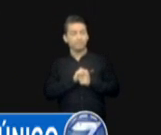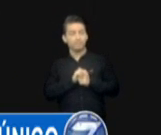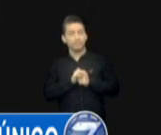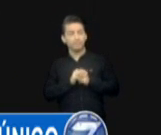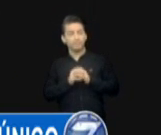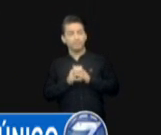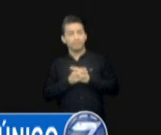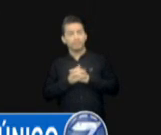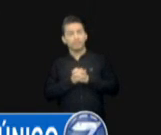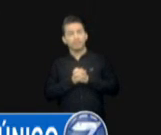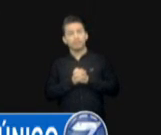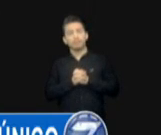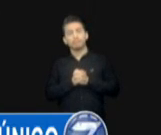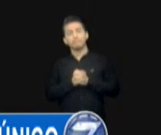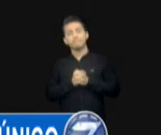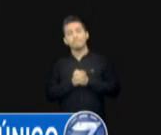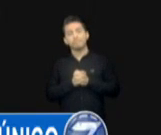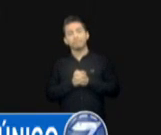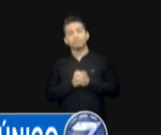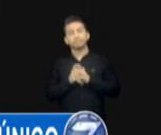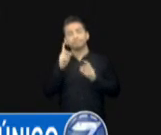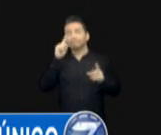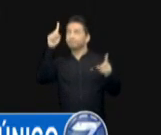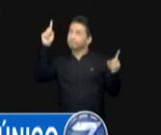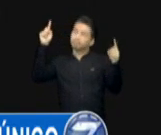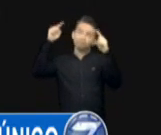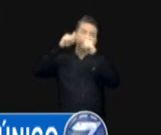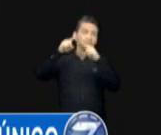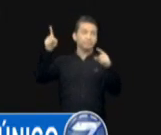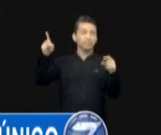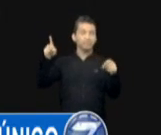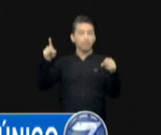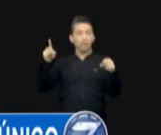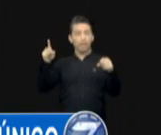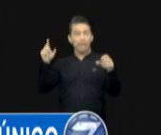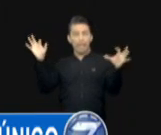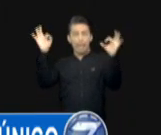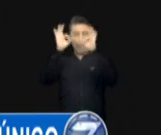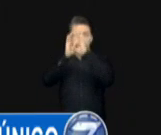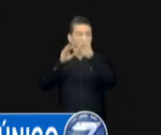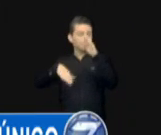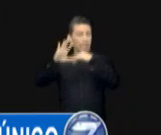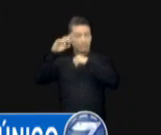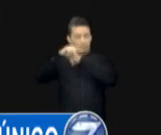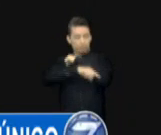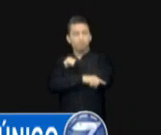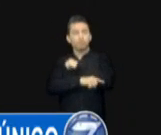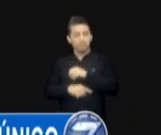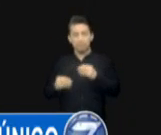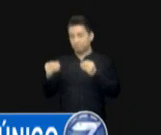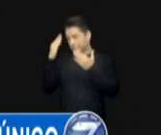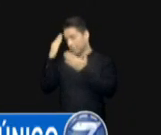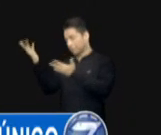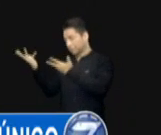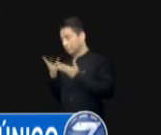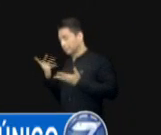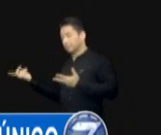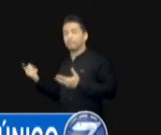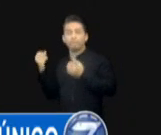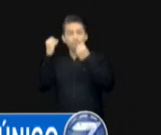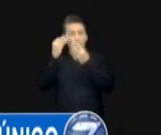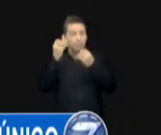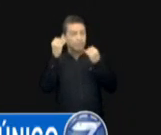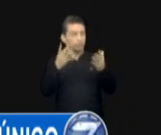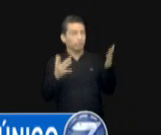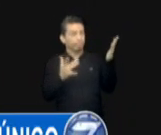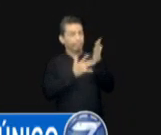fase es la más profunda del eclipse ok muchas gracias ingeniero por la información técnica que nos ha brindado esta noche con respecto a este